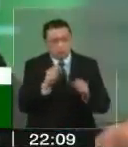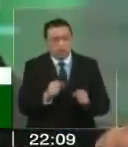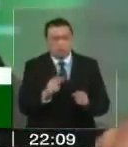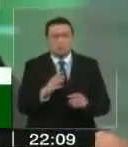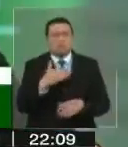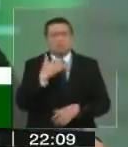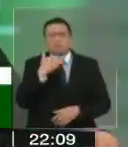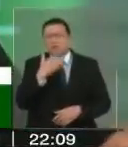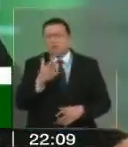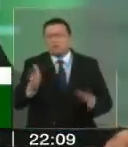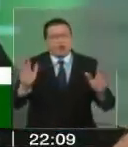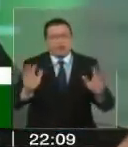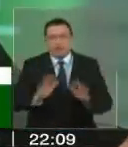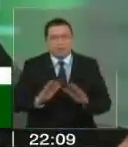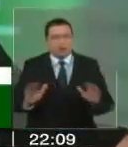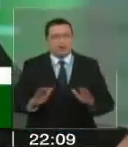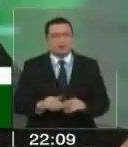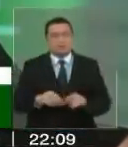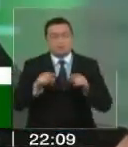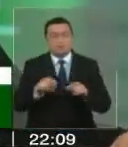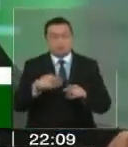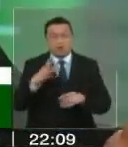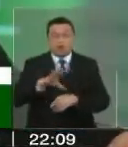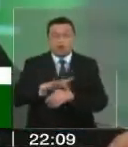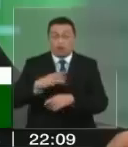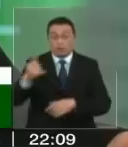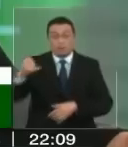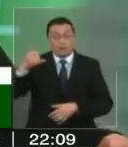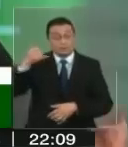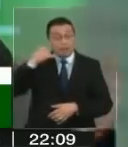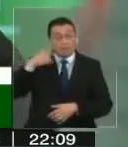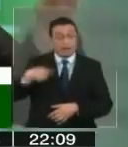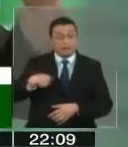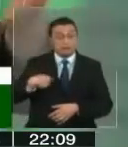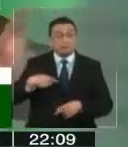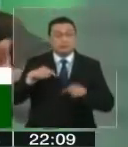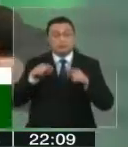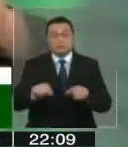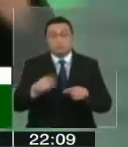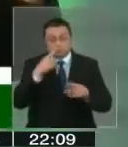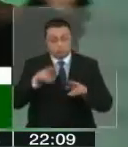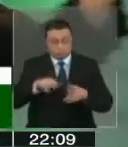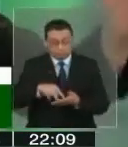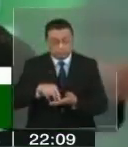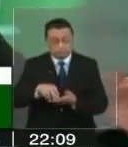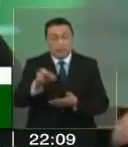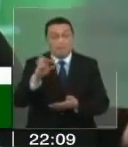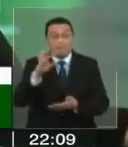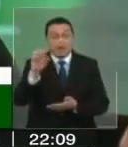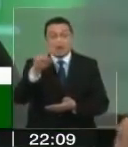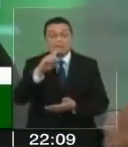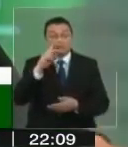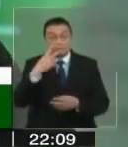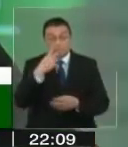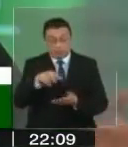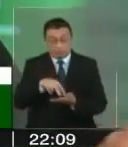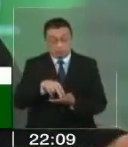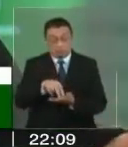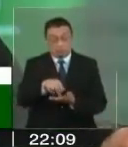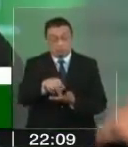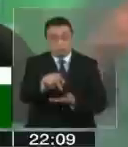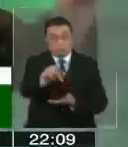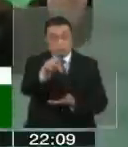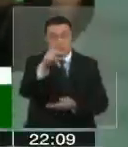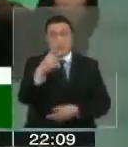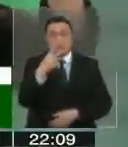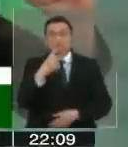me interesaba. Bueno, me llama la doctora Lidia Troncoso, lo llevo al hospital, lo hace caminar por el pasillo, todos los becados, y me dice, le